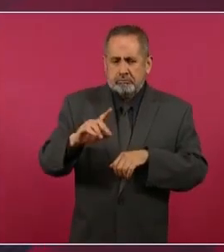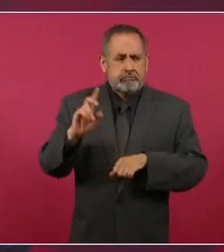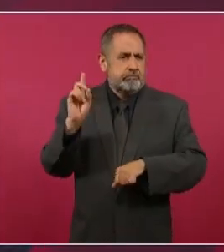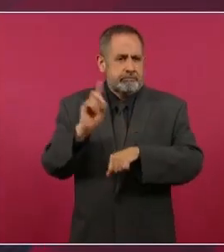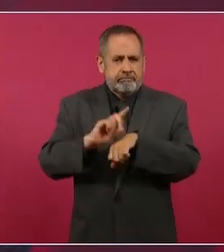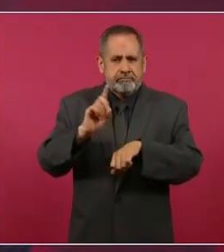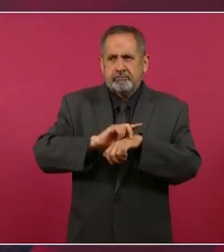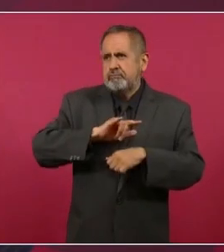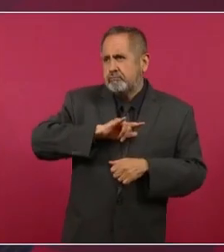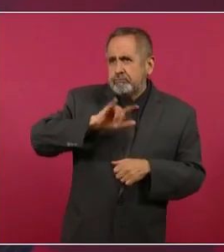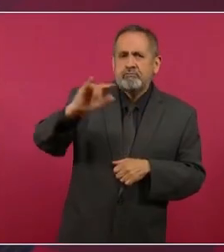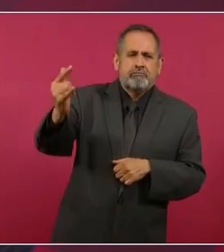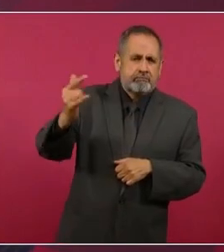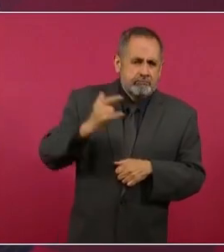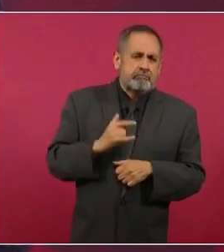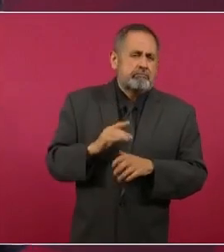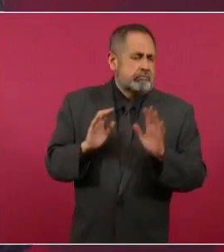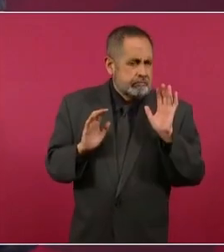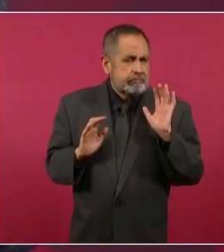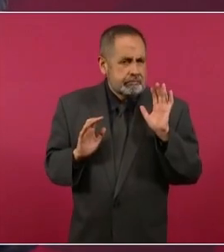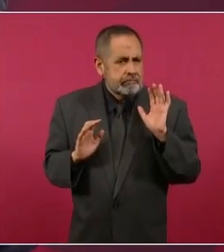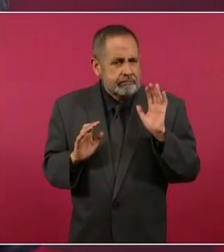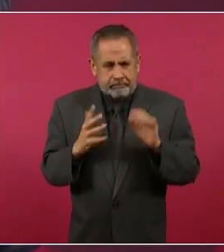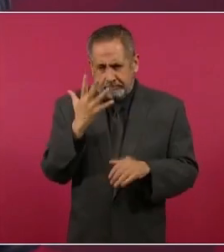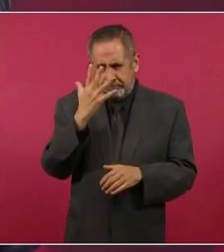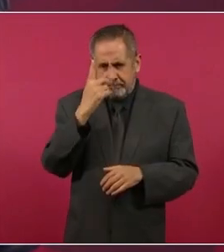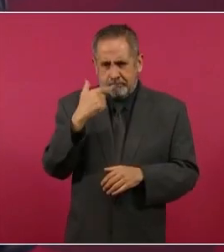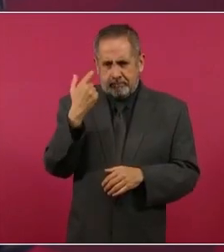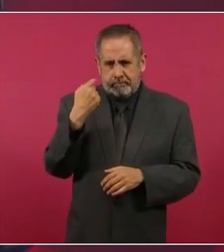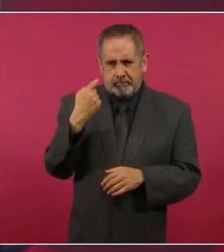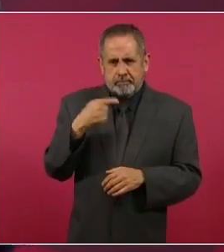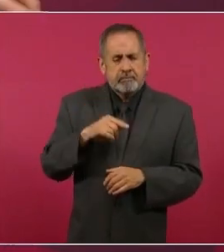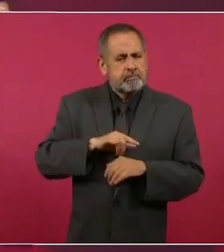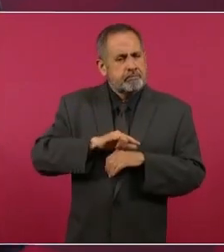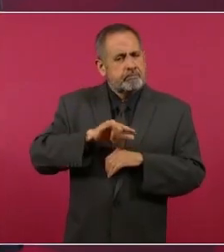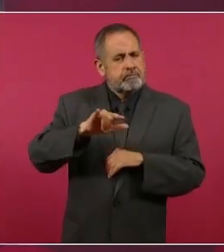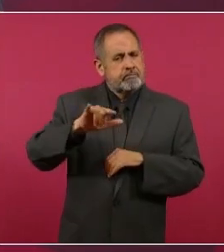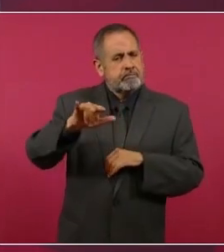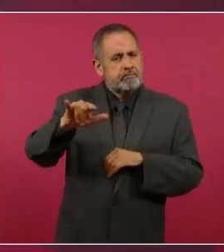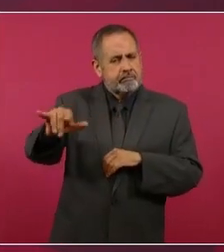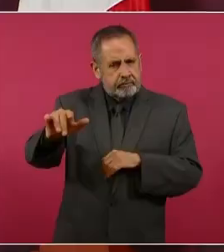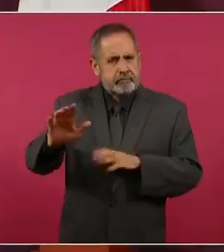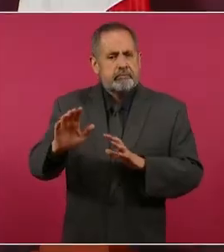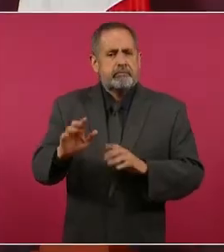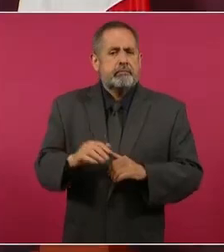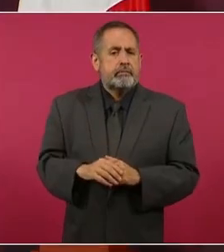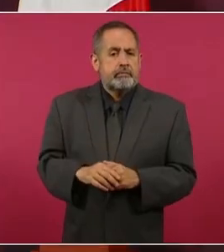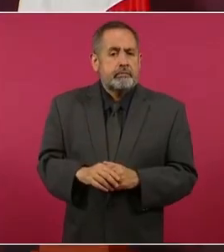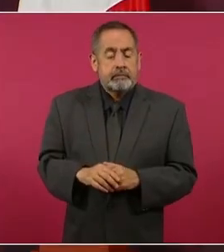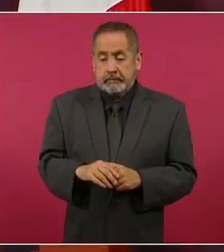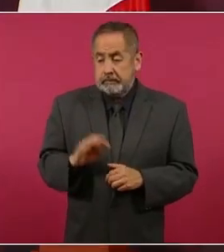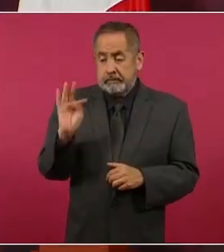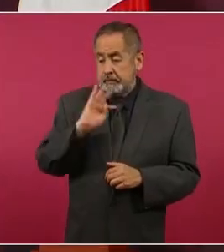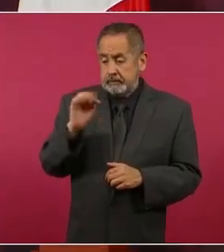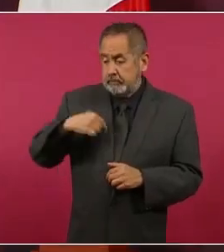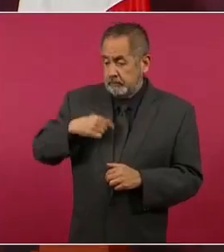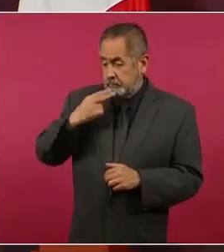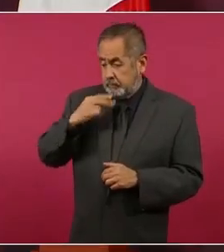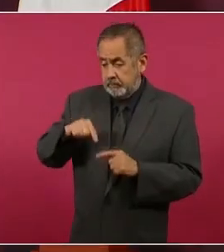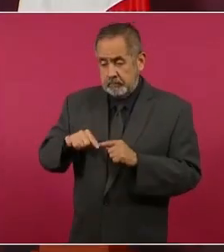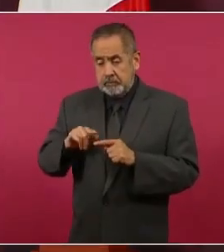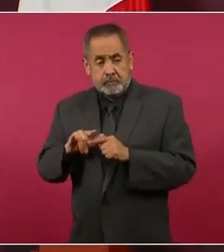diarias, y si uno usa el avión para ir